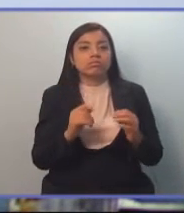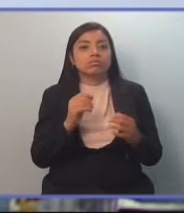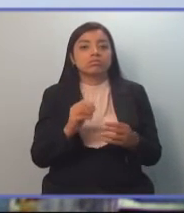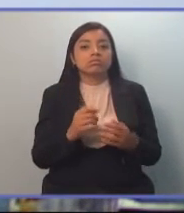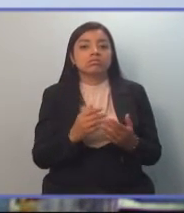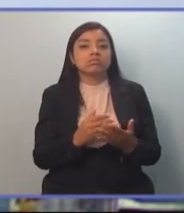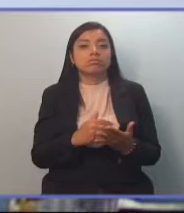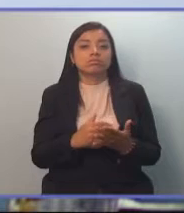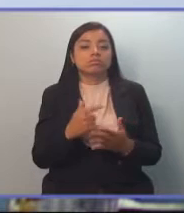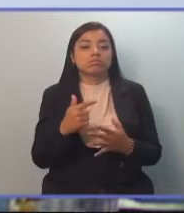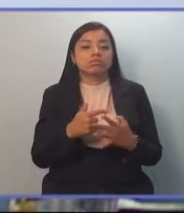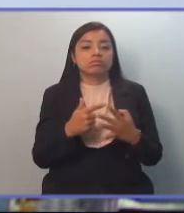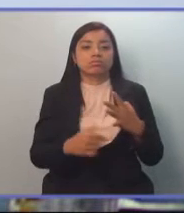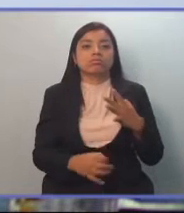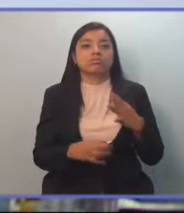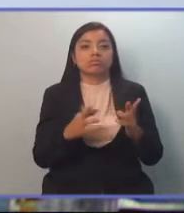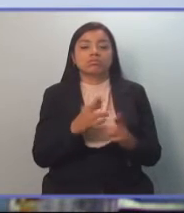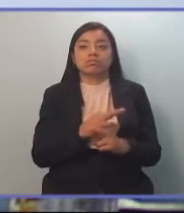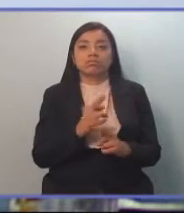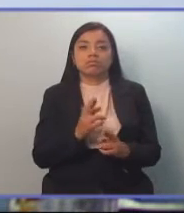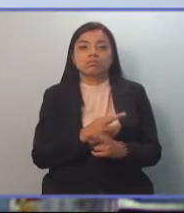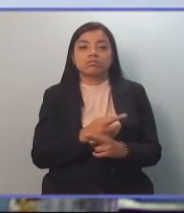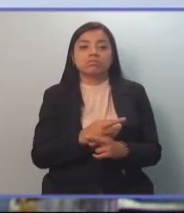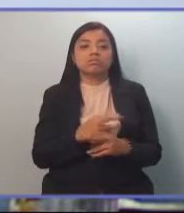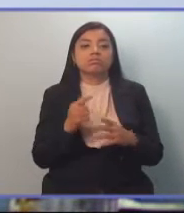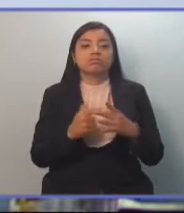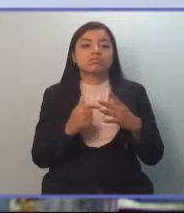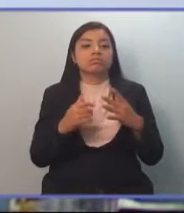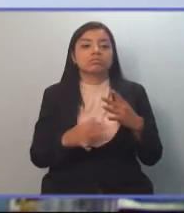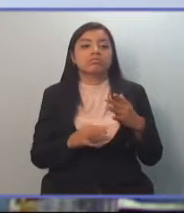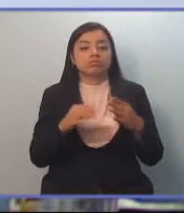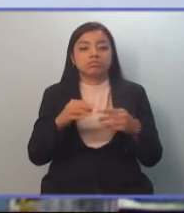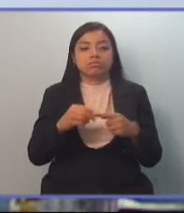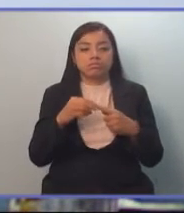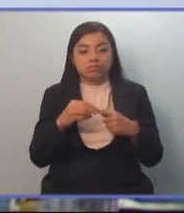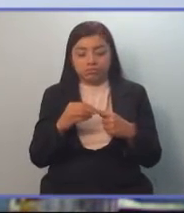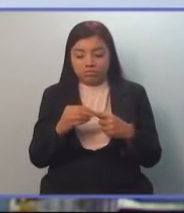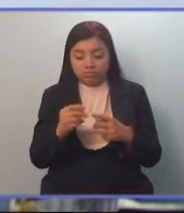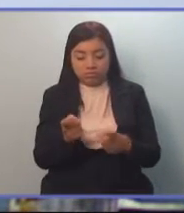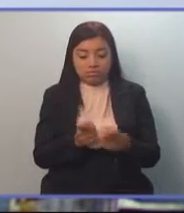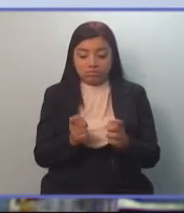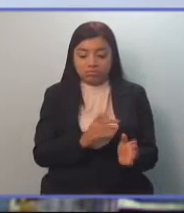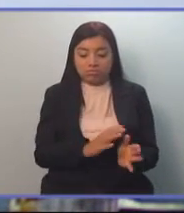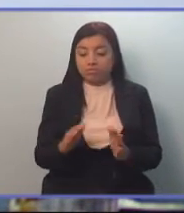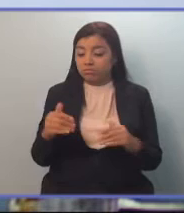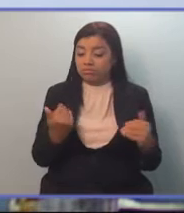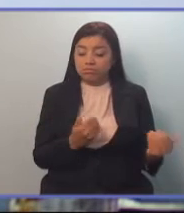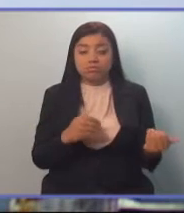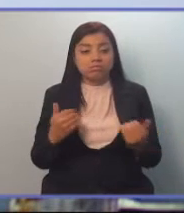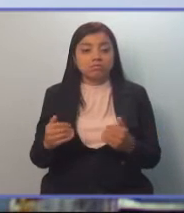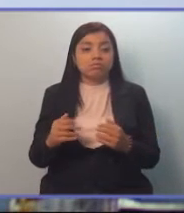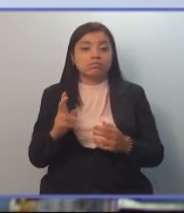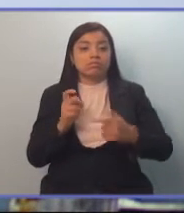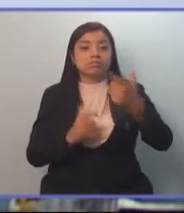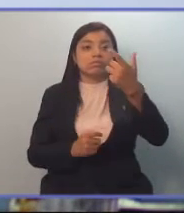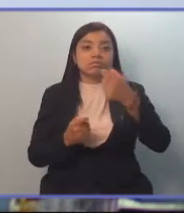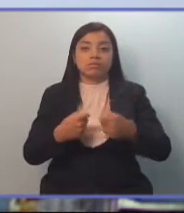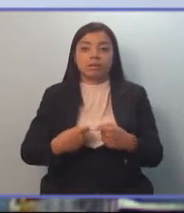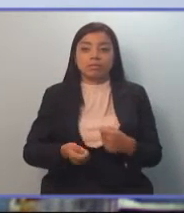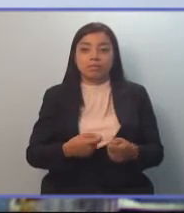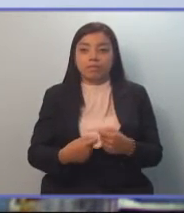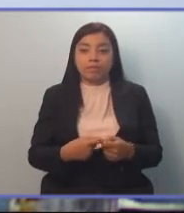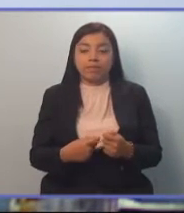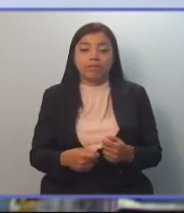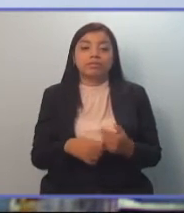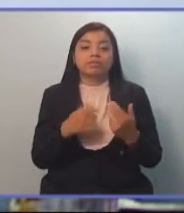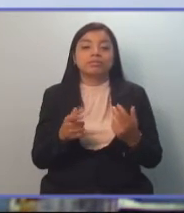con el nombre de la citada reforma, Ley Especial para la Regulación y Control de las Actividades relativas a la pirotecnia, así como